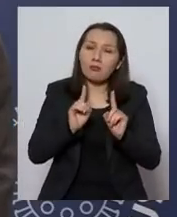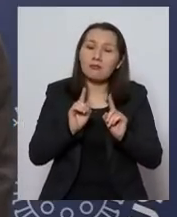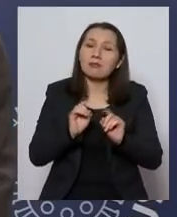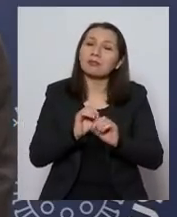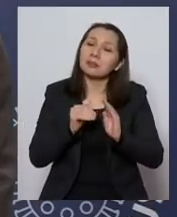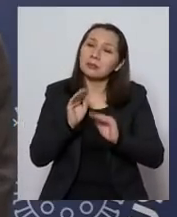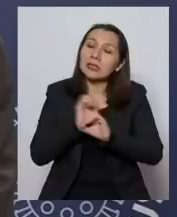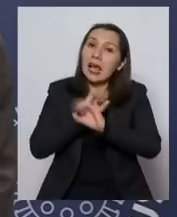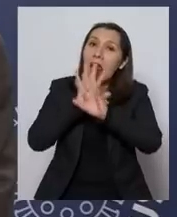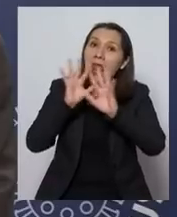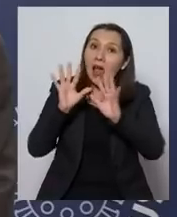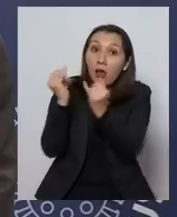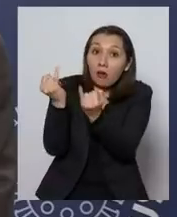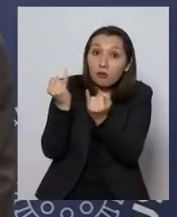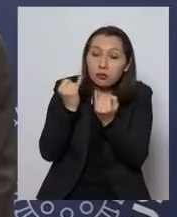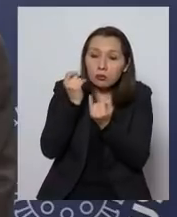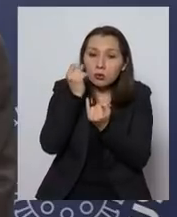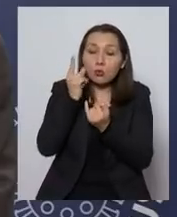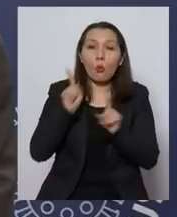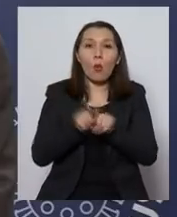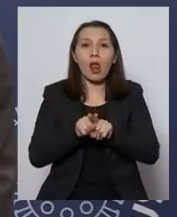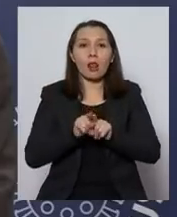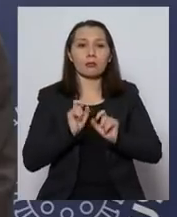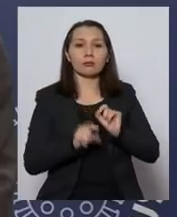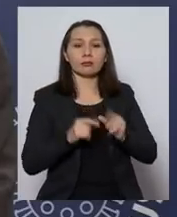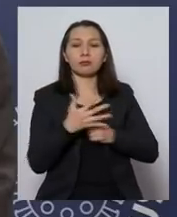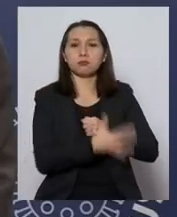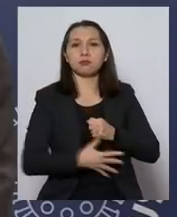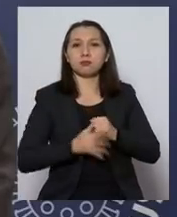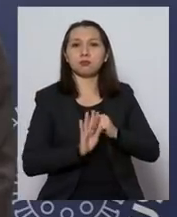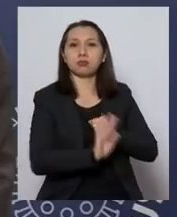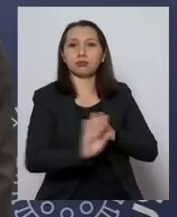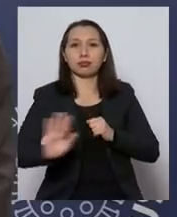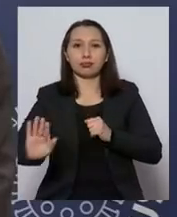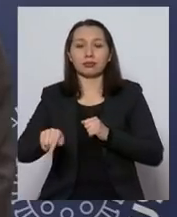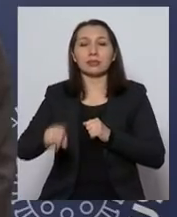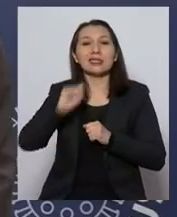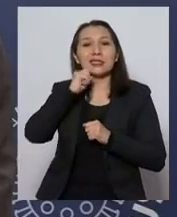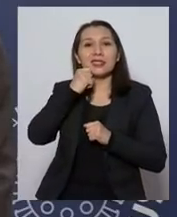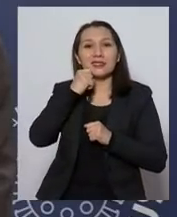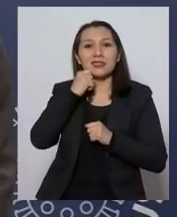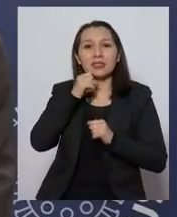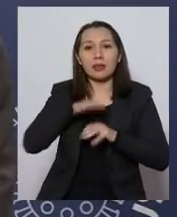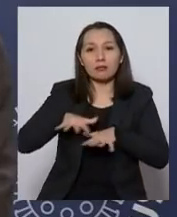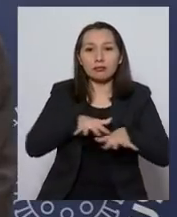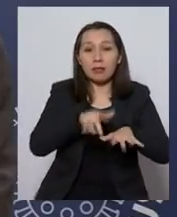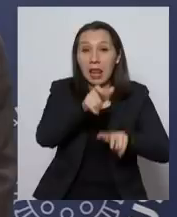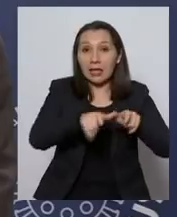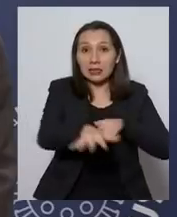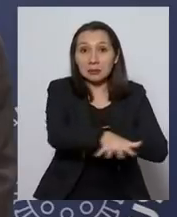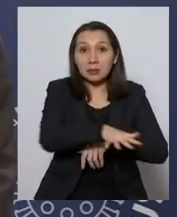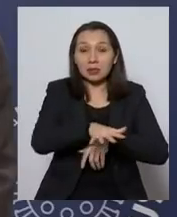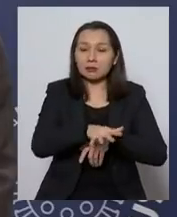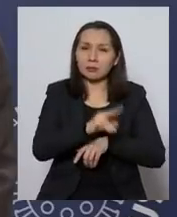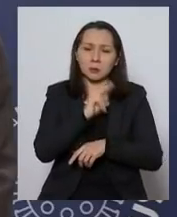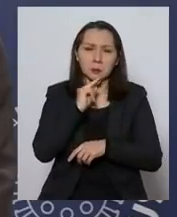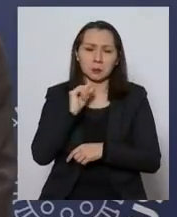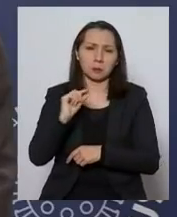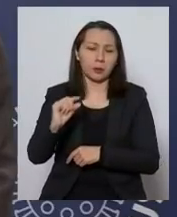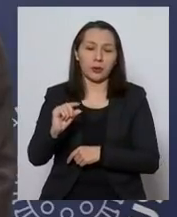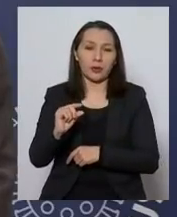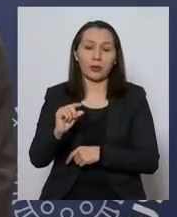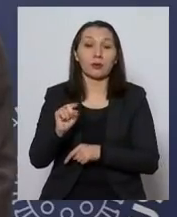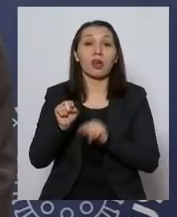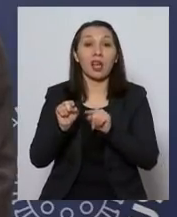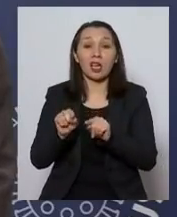claridad es que esa inmunidad de grupo, colectiva, de rebaño, es escasa. Este